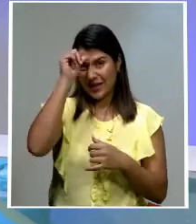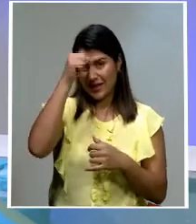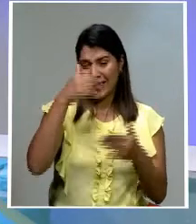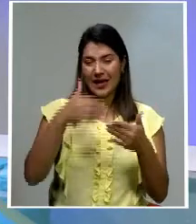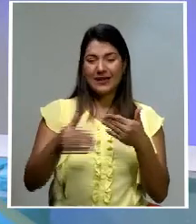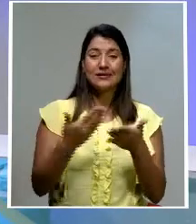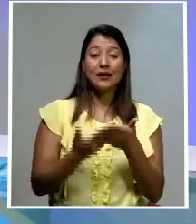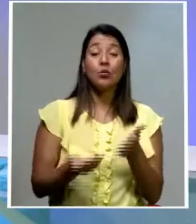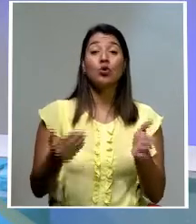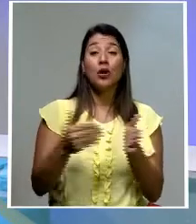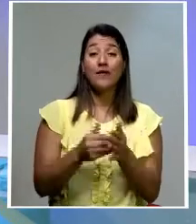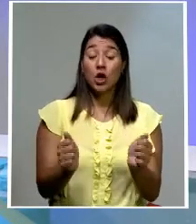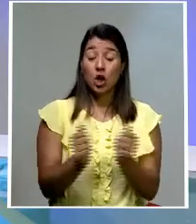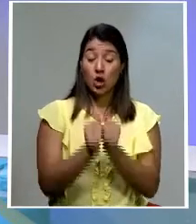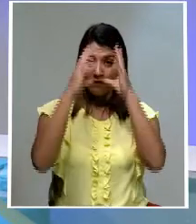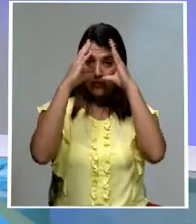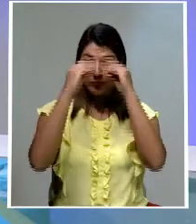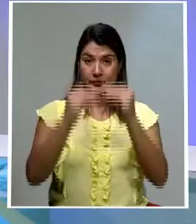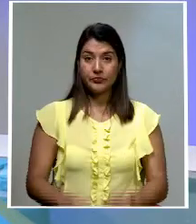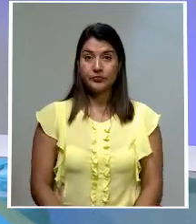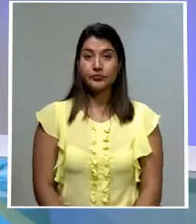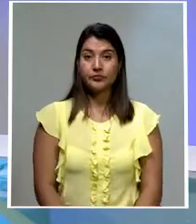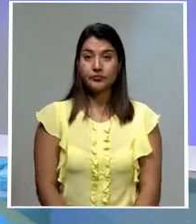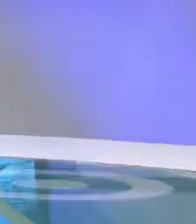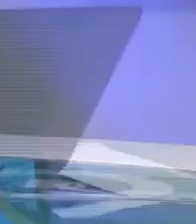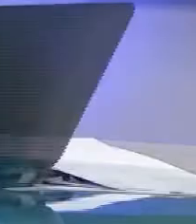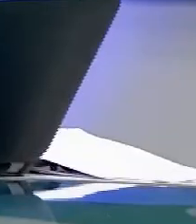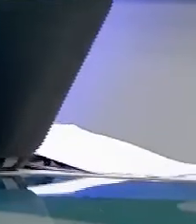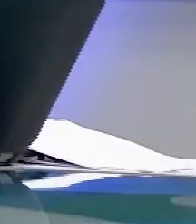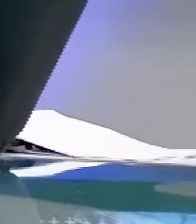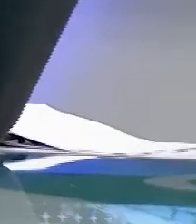Ya volvemos con estos temas.